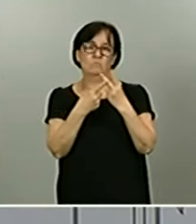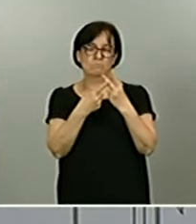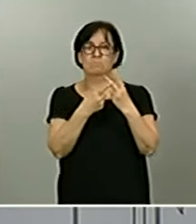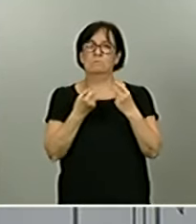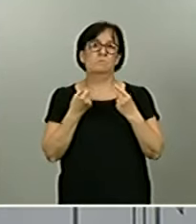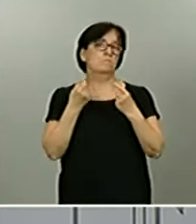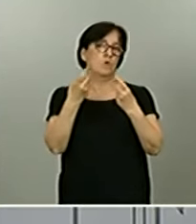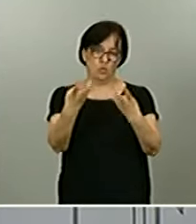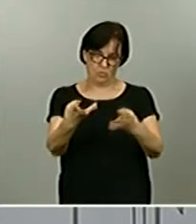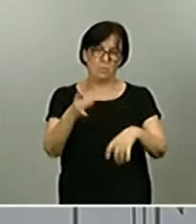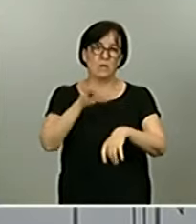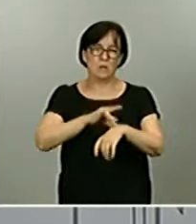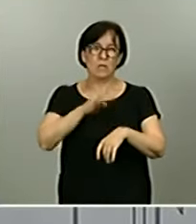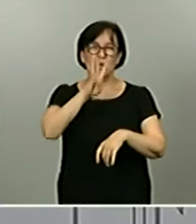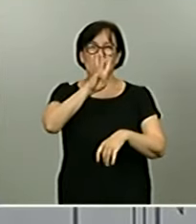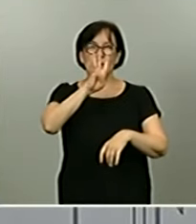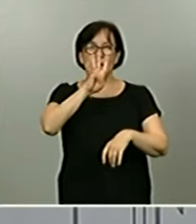tiene